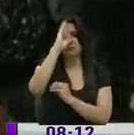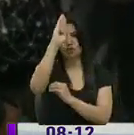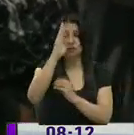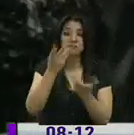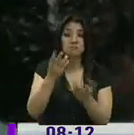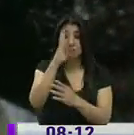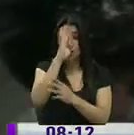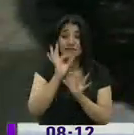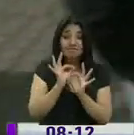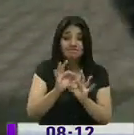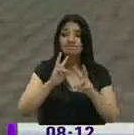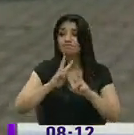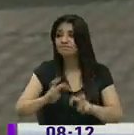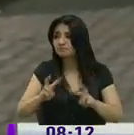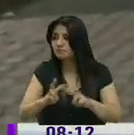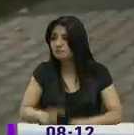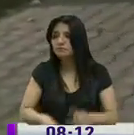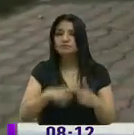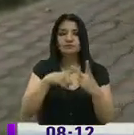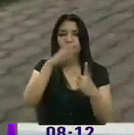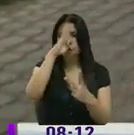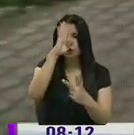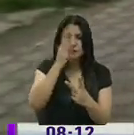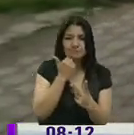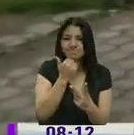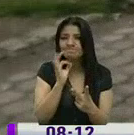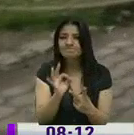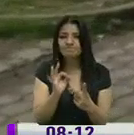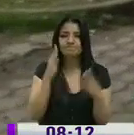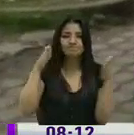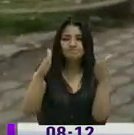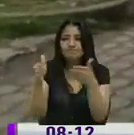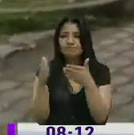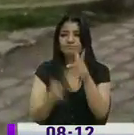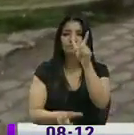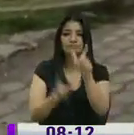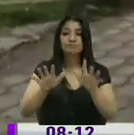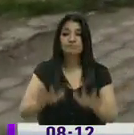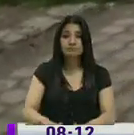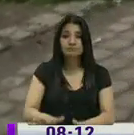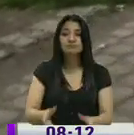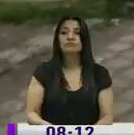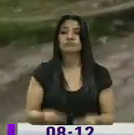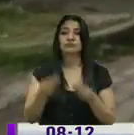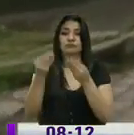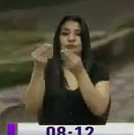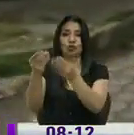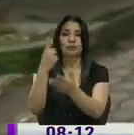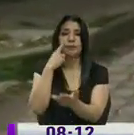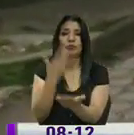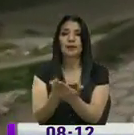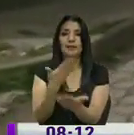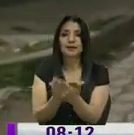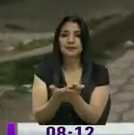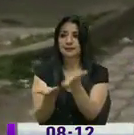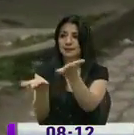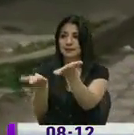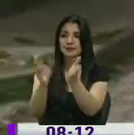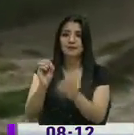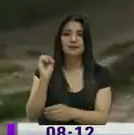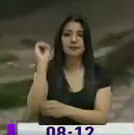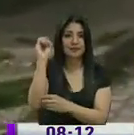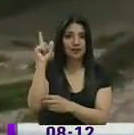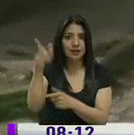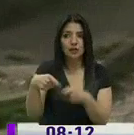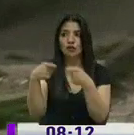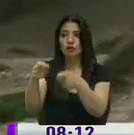personal de investigación personal de inteligencia porque nosotros como moradores nosotros proporcionamos las pruebas de evidenciamos los vídeos lo